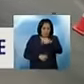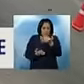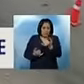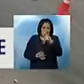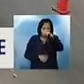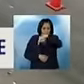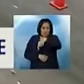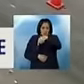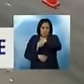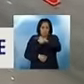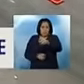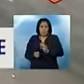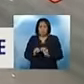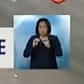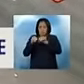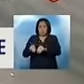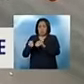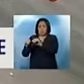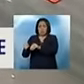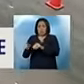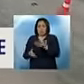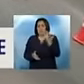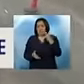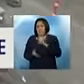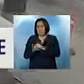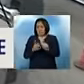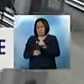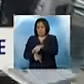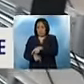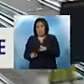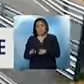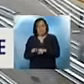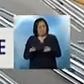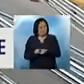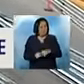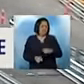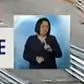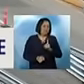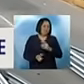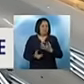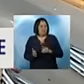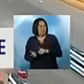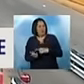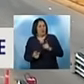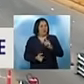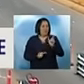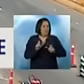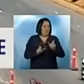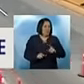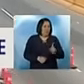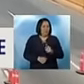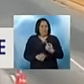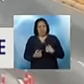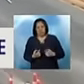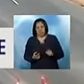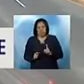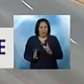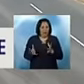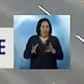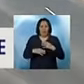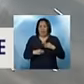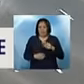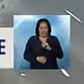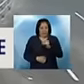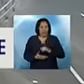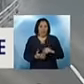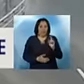baja, que se habían instalado hace algunos meses. Esto también generó la disconformidad de los vecinos y transportistas. Es por ello lo primero